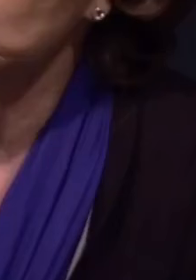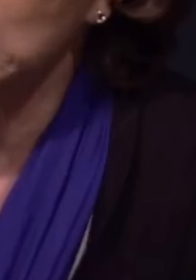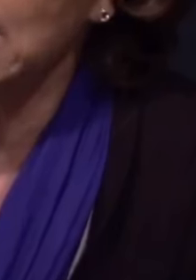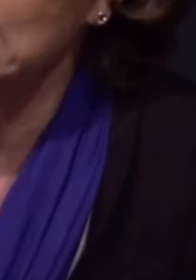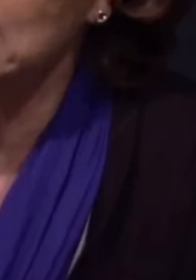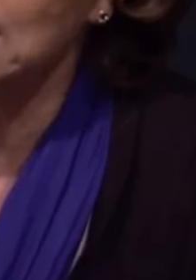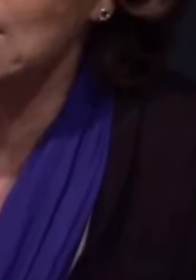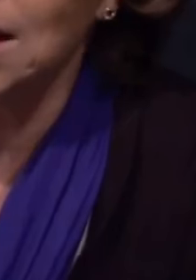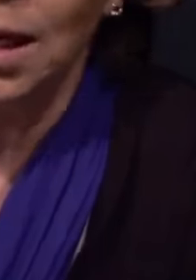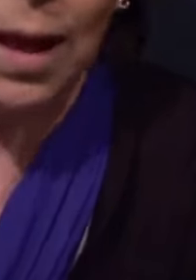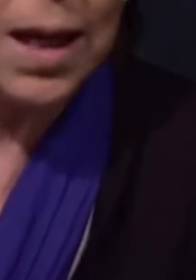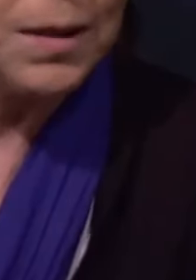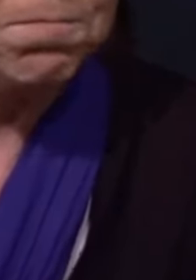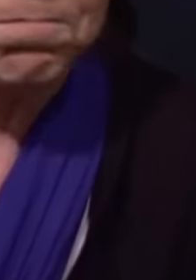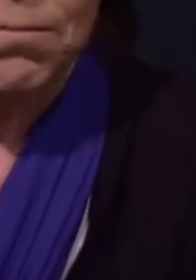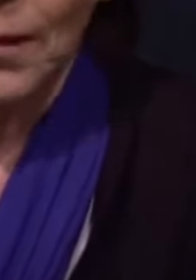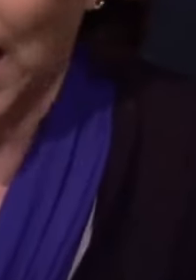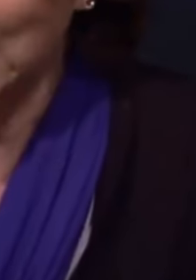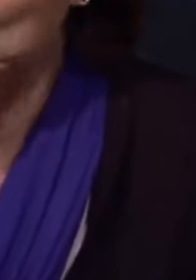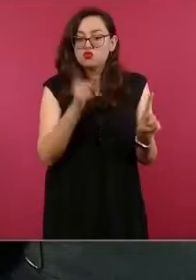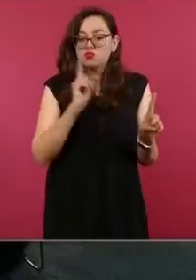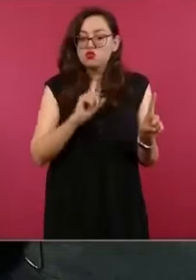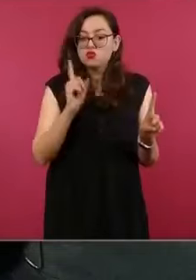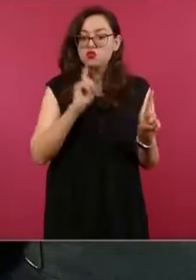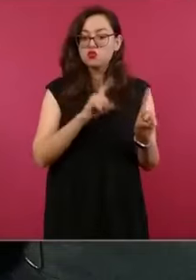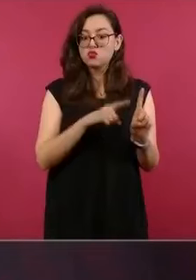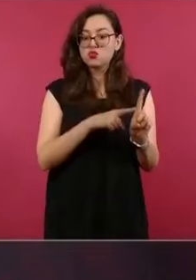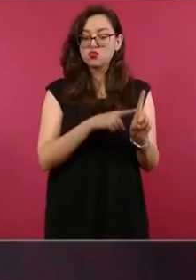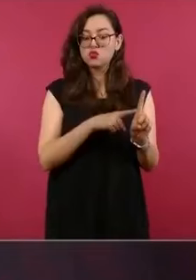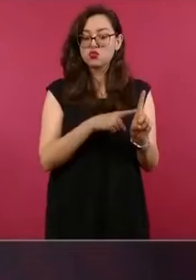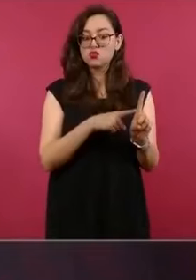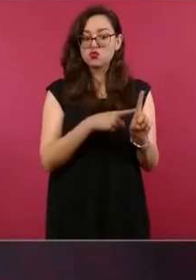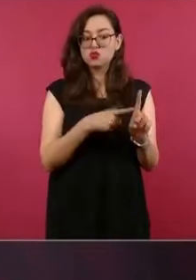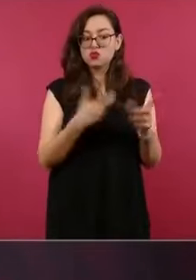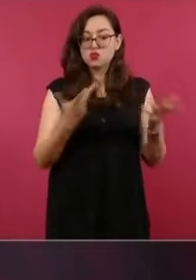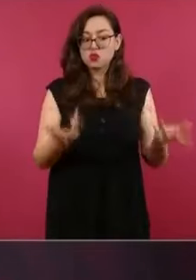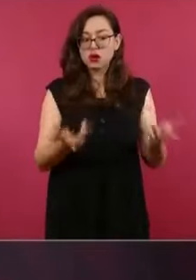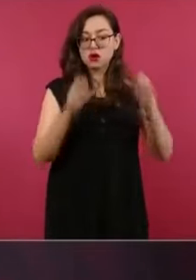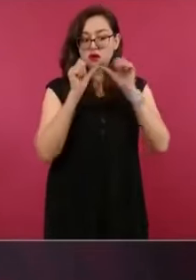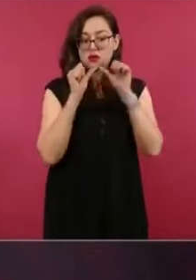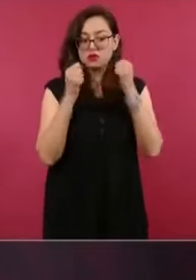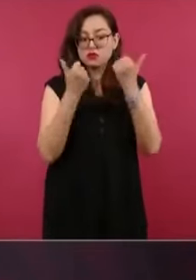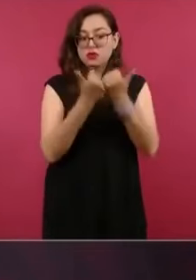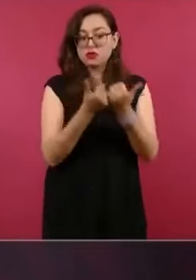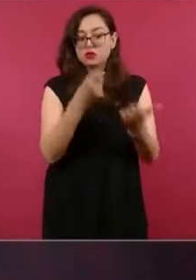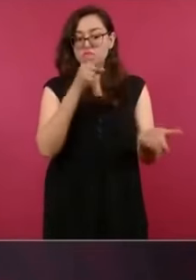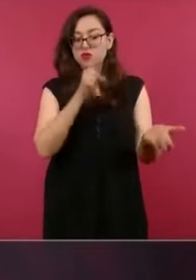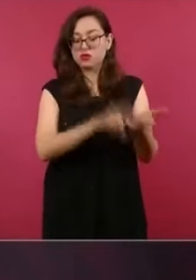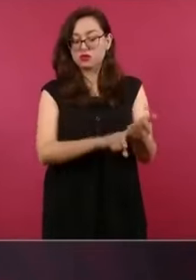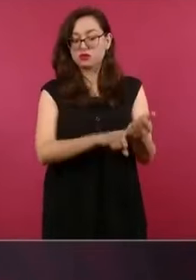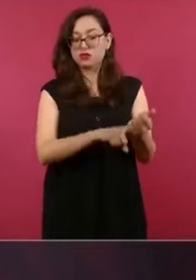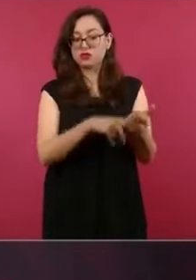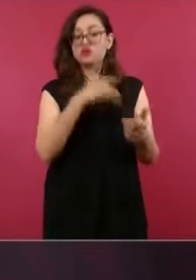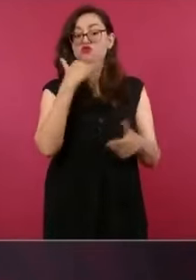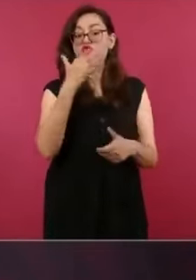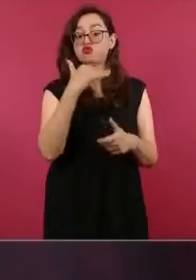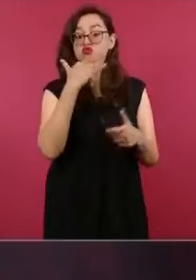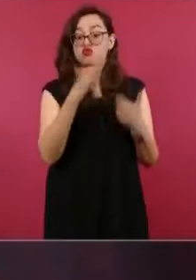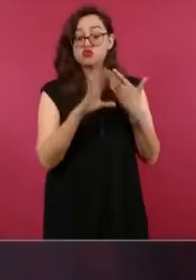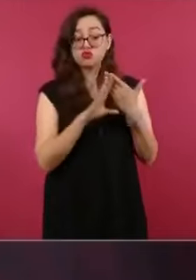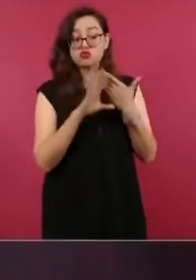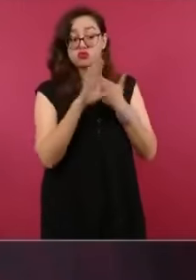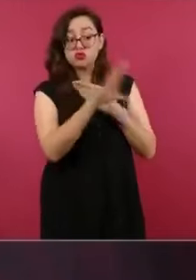a la también presidenta de Mexicanos contra la Corrupción. En ese instituto para combatir la